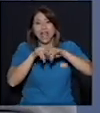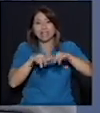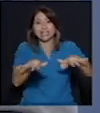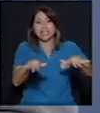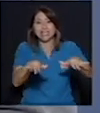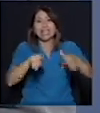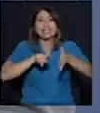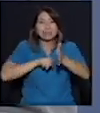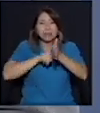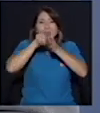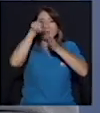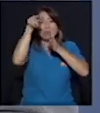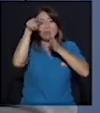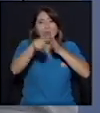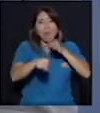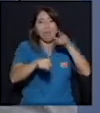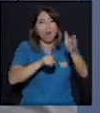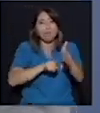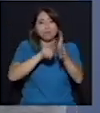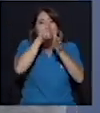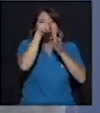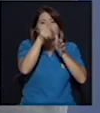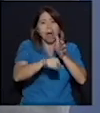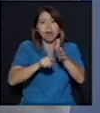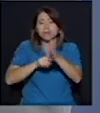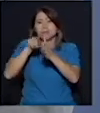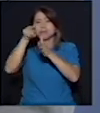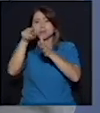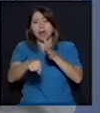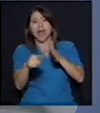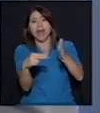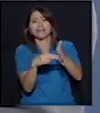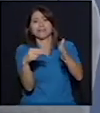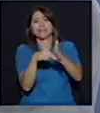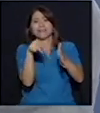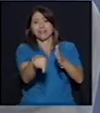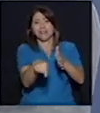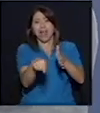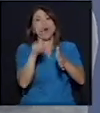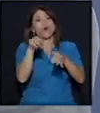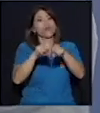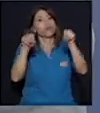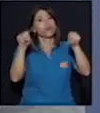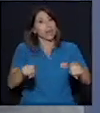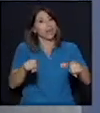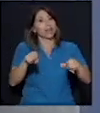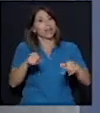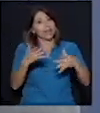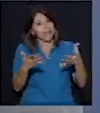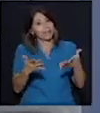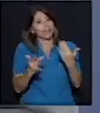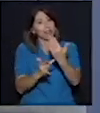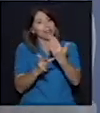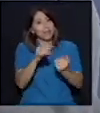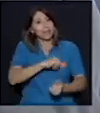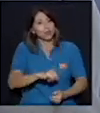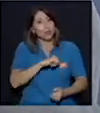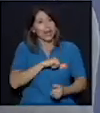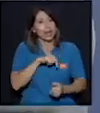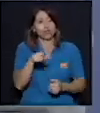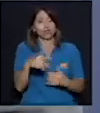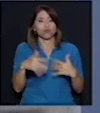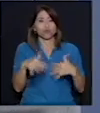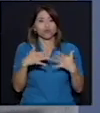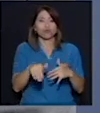de misiles precisos contra un régimen que técnicamente es soberano. Es una cosa muy extraordinaria. Esto podría